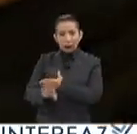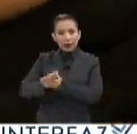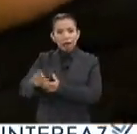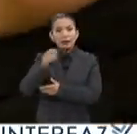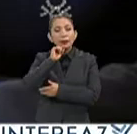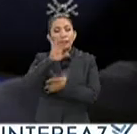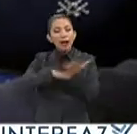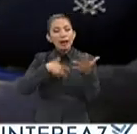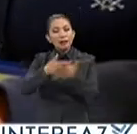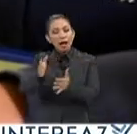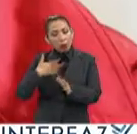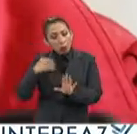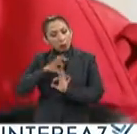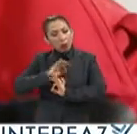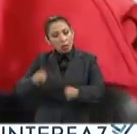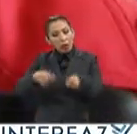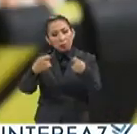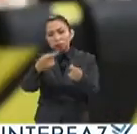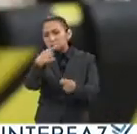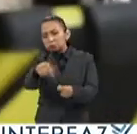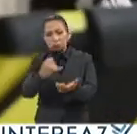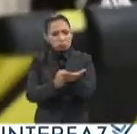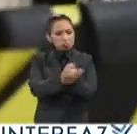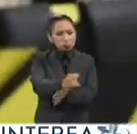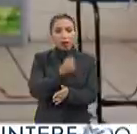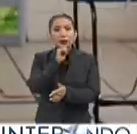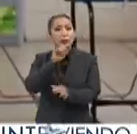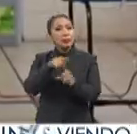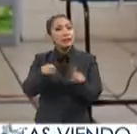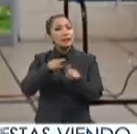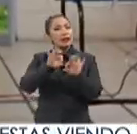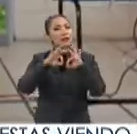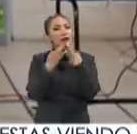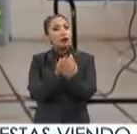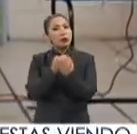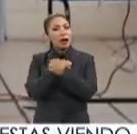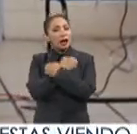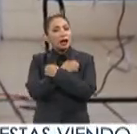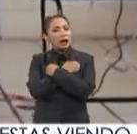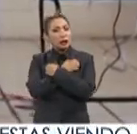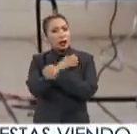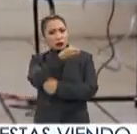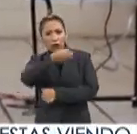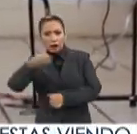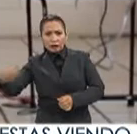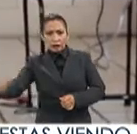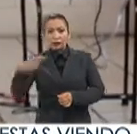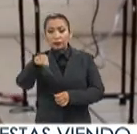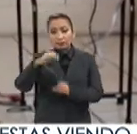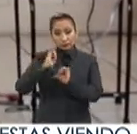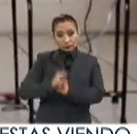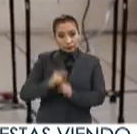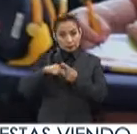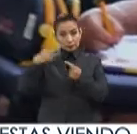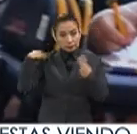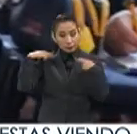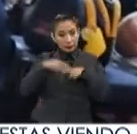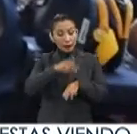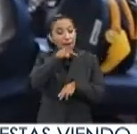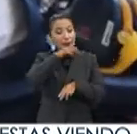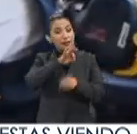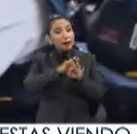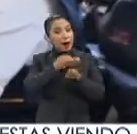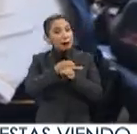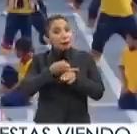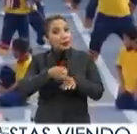escolar flexible. Es por ello que plantea novedosos modelos de organización, la participación de autoridades, docentes y los padres